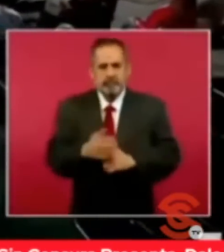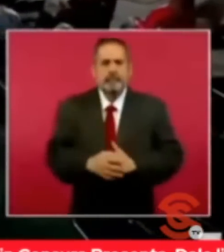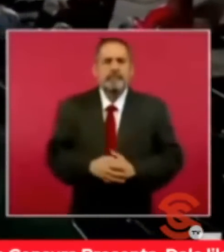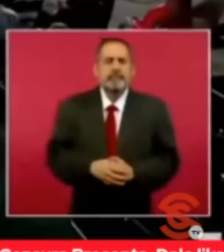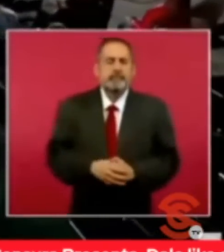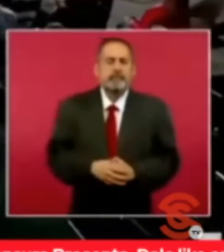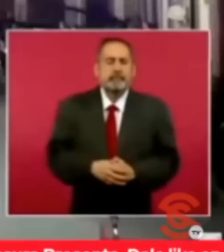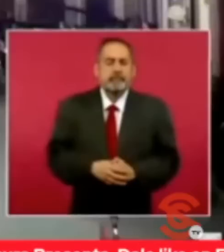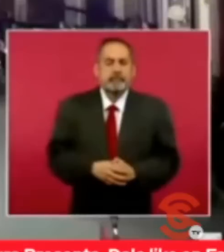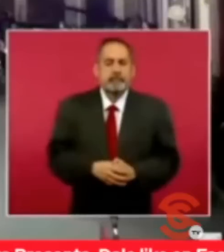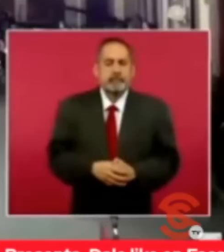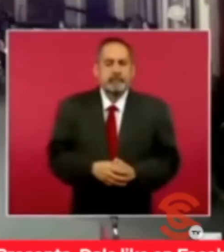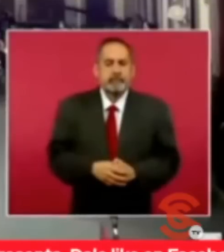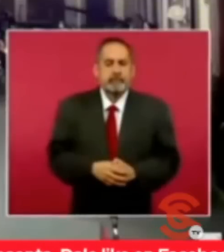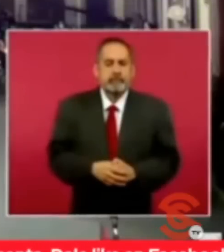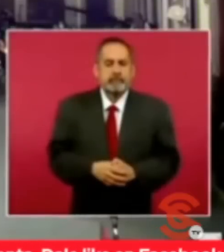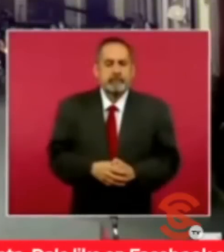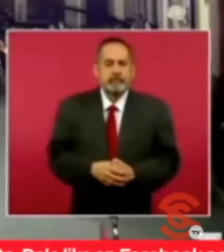días.